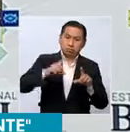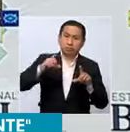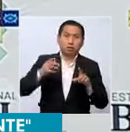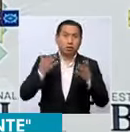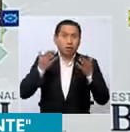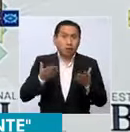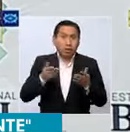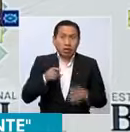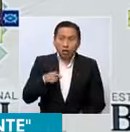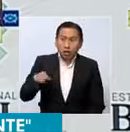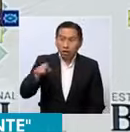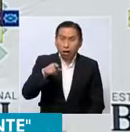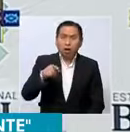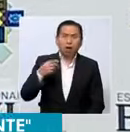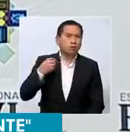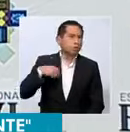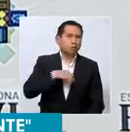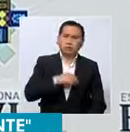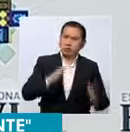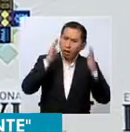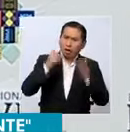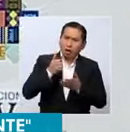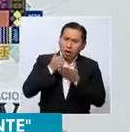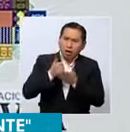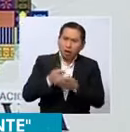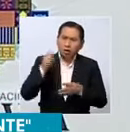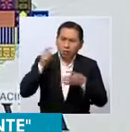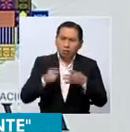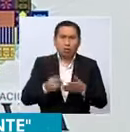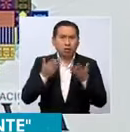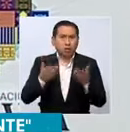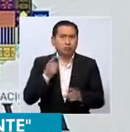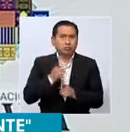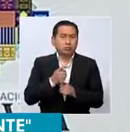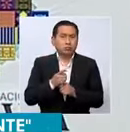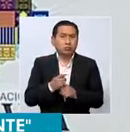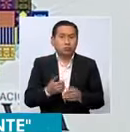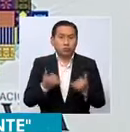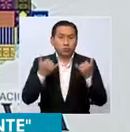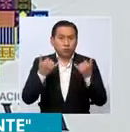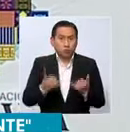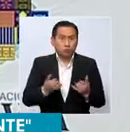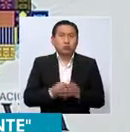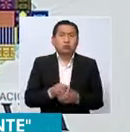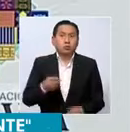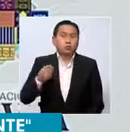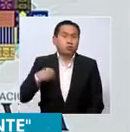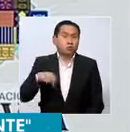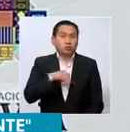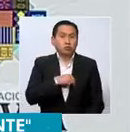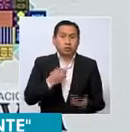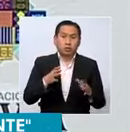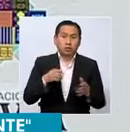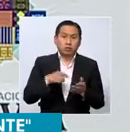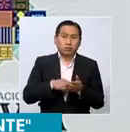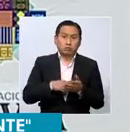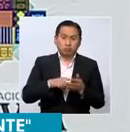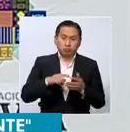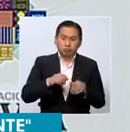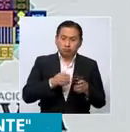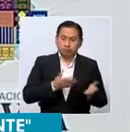estamos tomando las medidas pertinentes el día de hoy hemos desplazado ya han empezado a